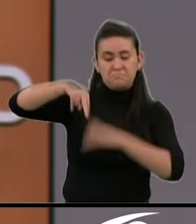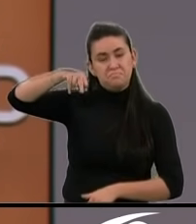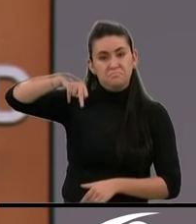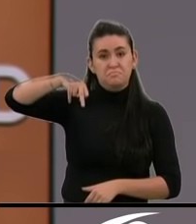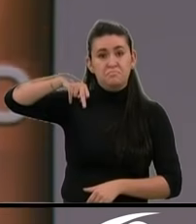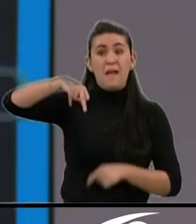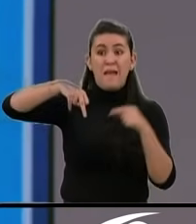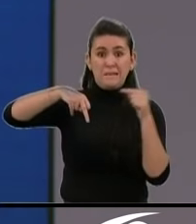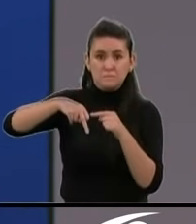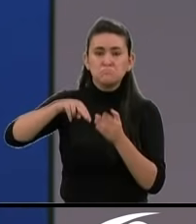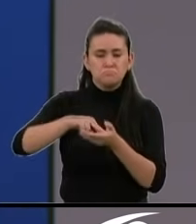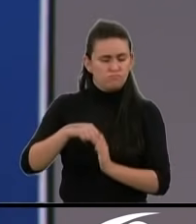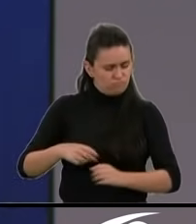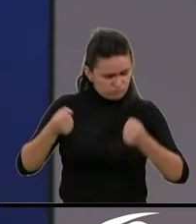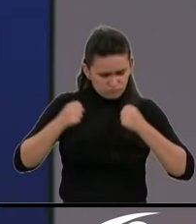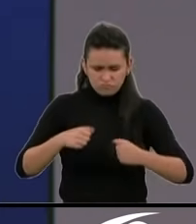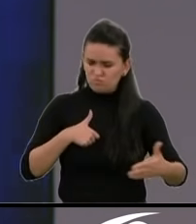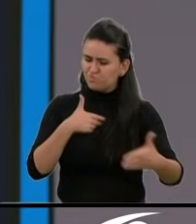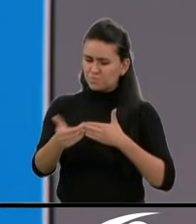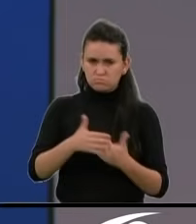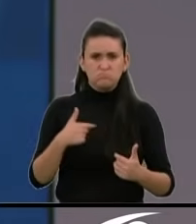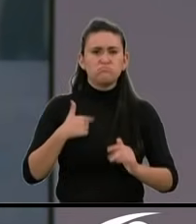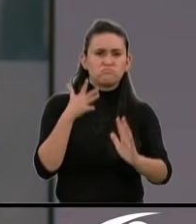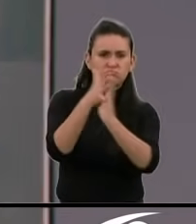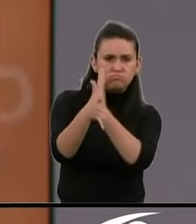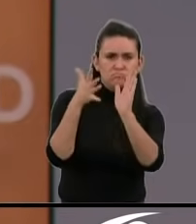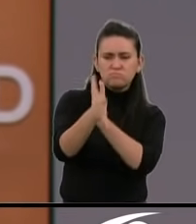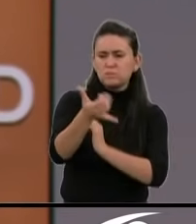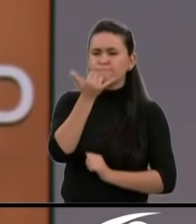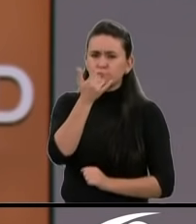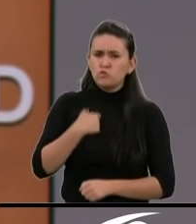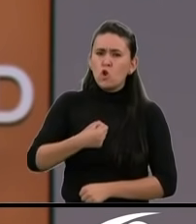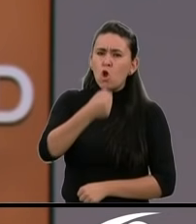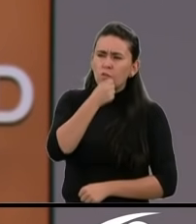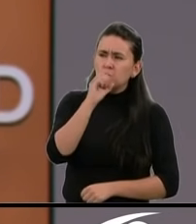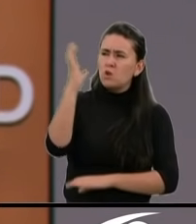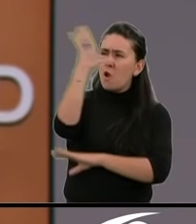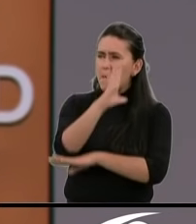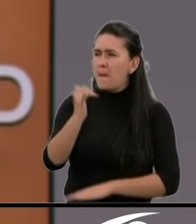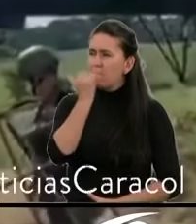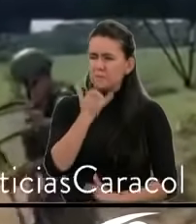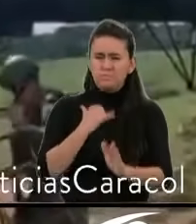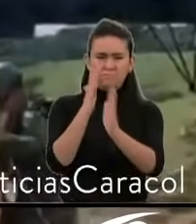y siguiera de pie y con paso firme contando las noticias más importantes del país.